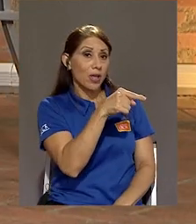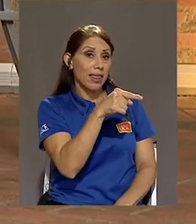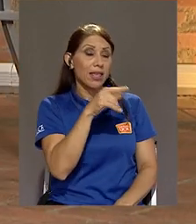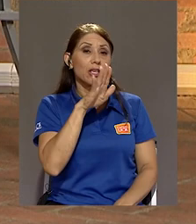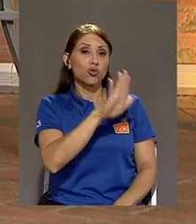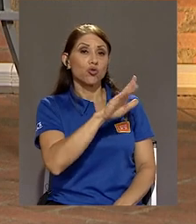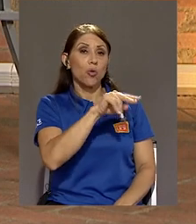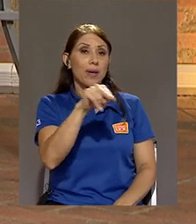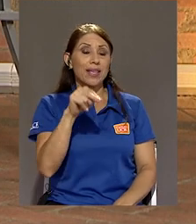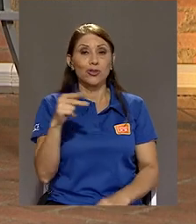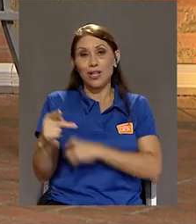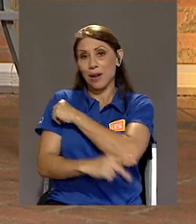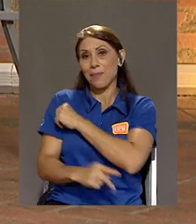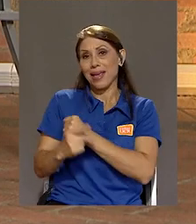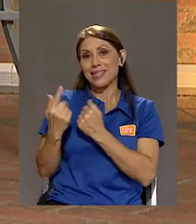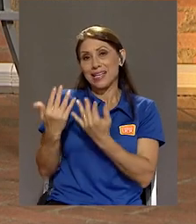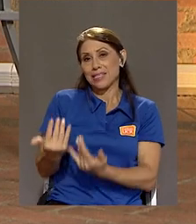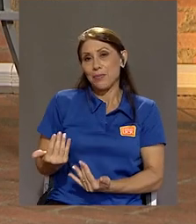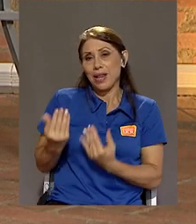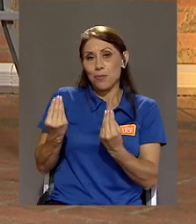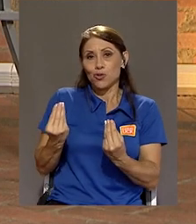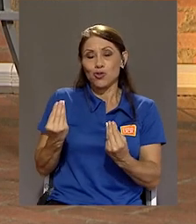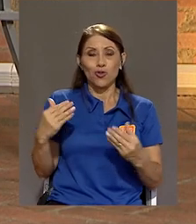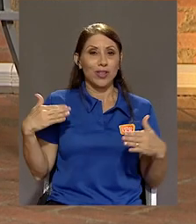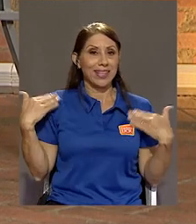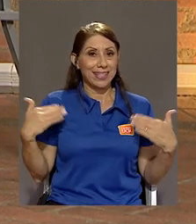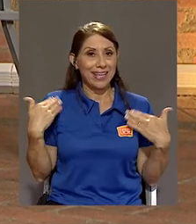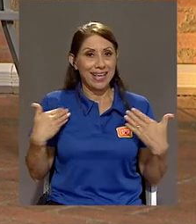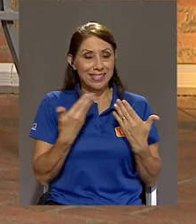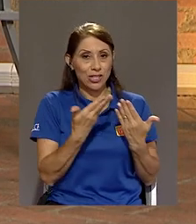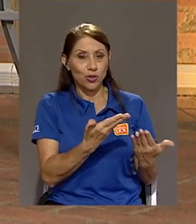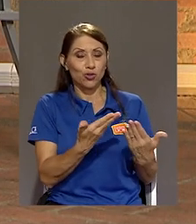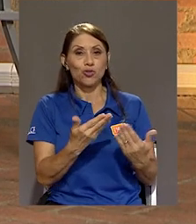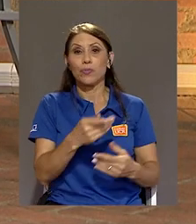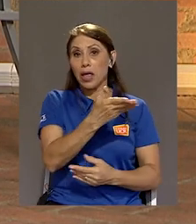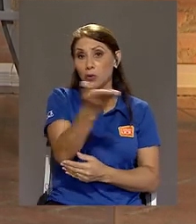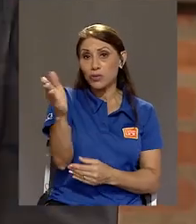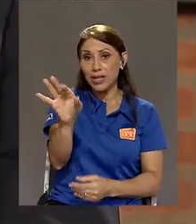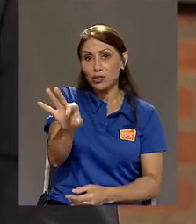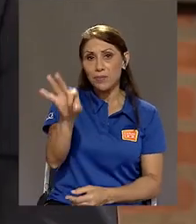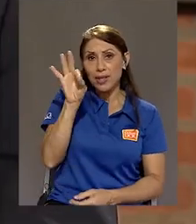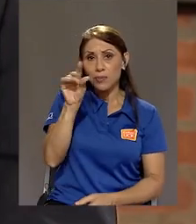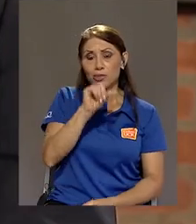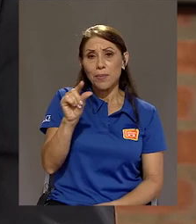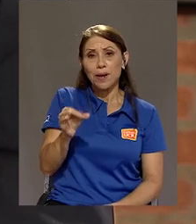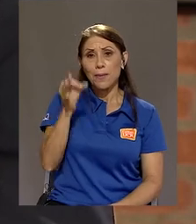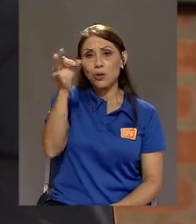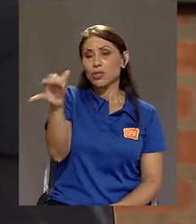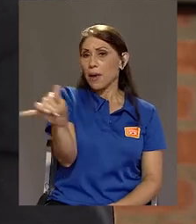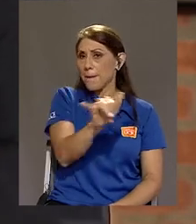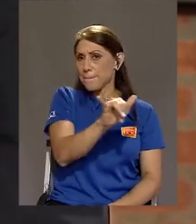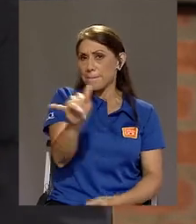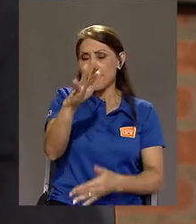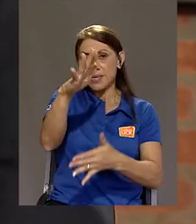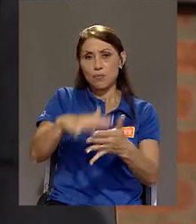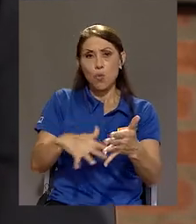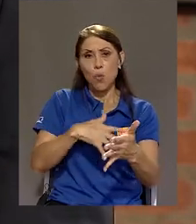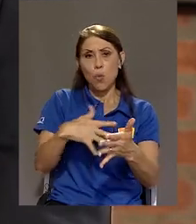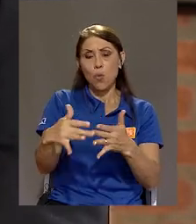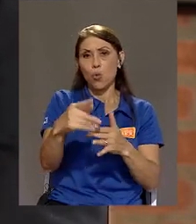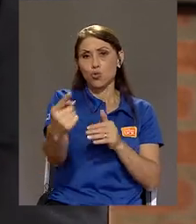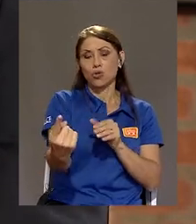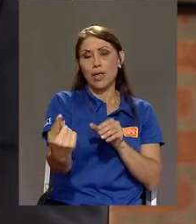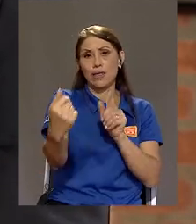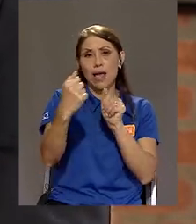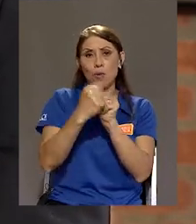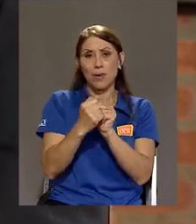el país espera mucho y les deseamos muchos éxitos. Las amigas y amigos los invitamos a que la próxima semana, en los mismos tiempos o en